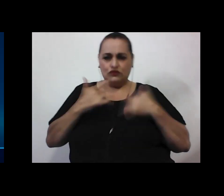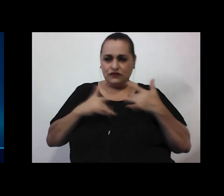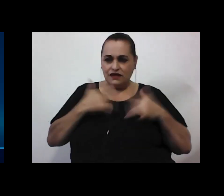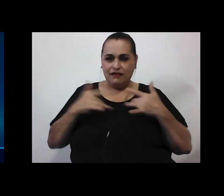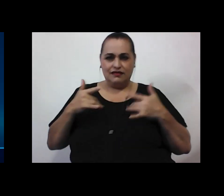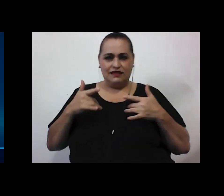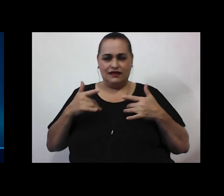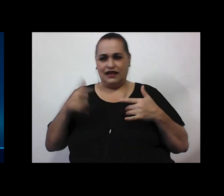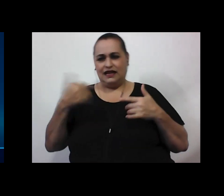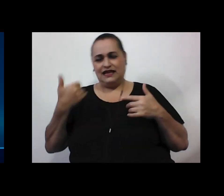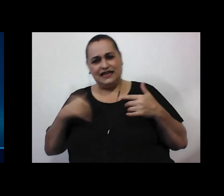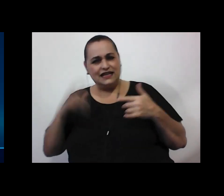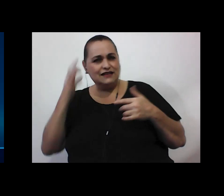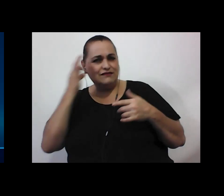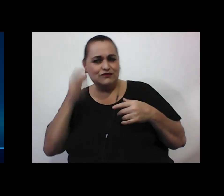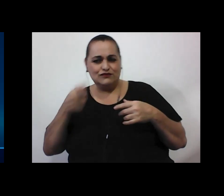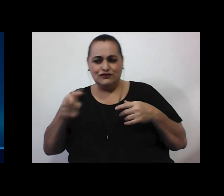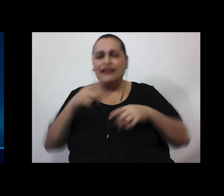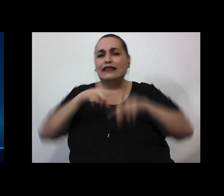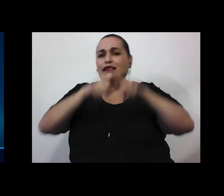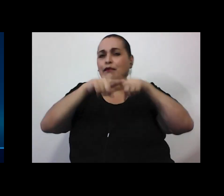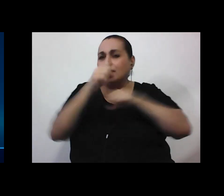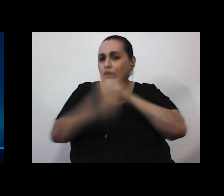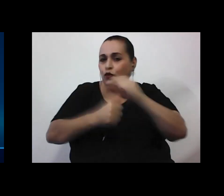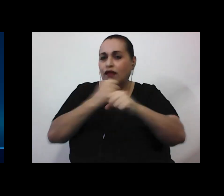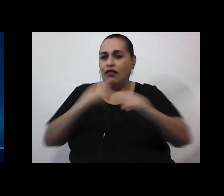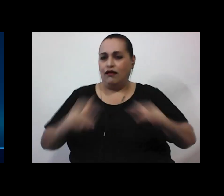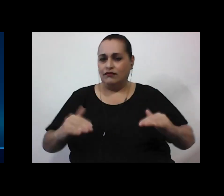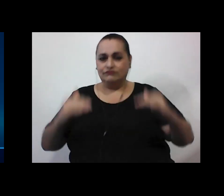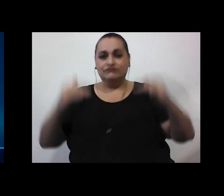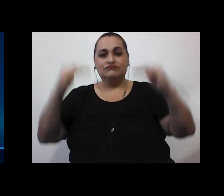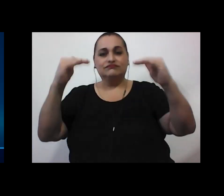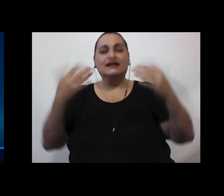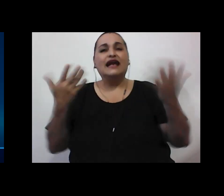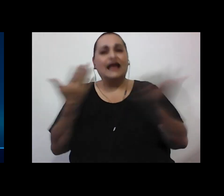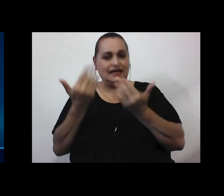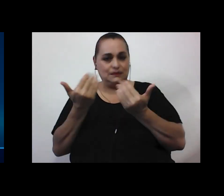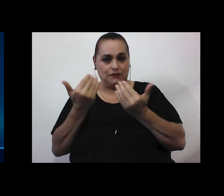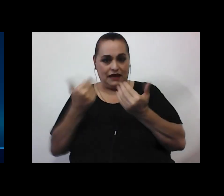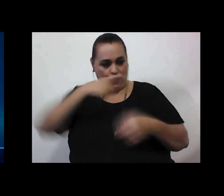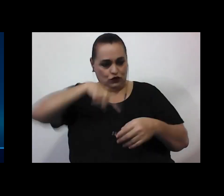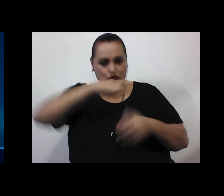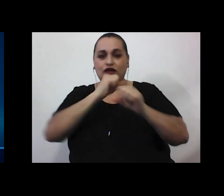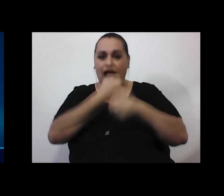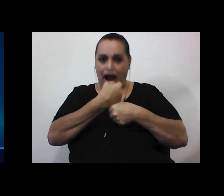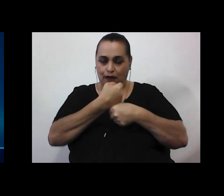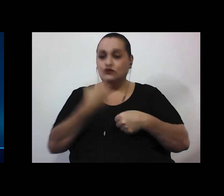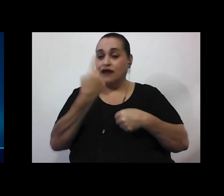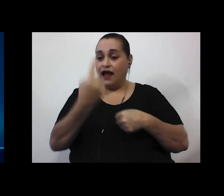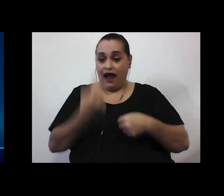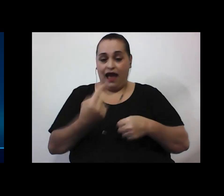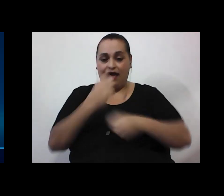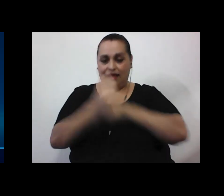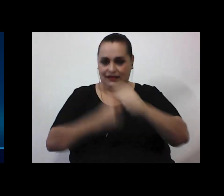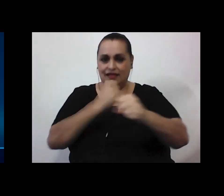los niños en cada edad y qué se espera que hagamos en cada una de esas edades.